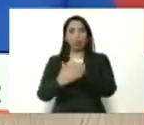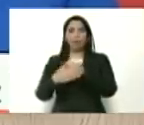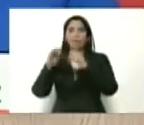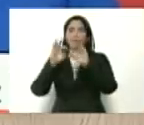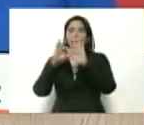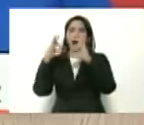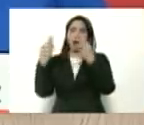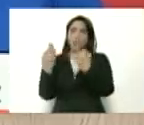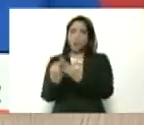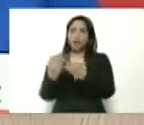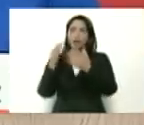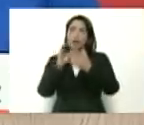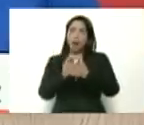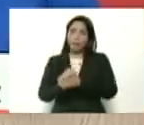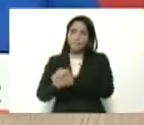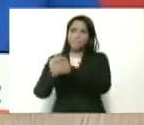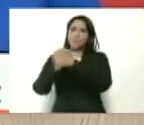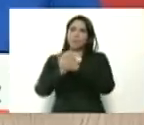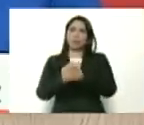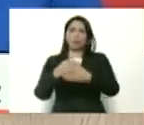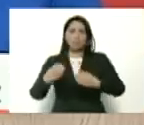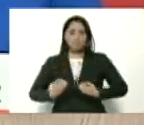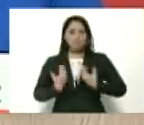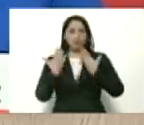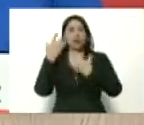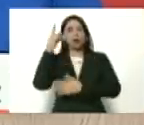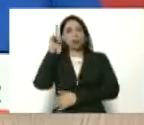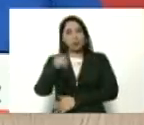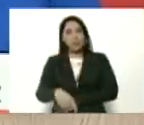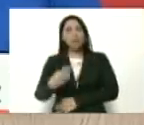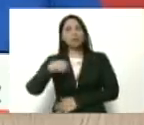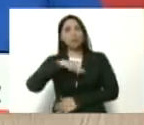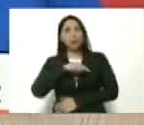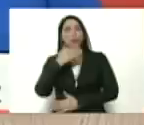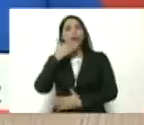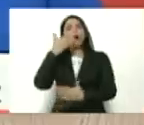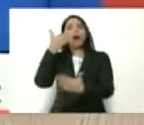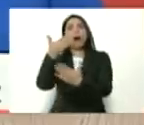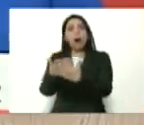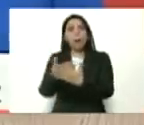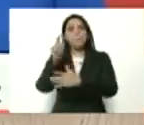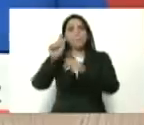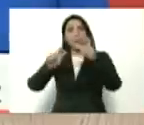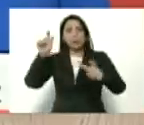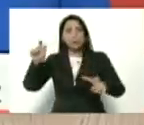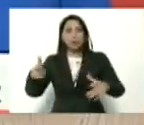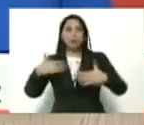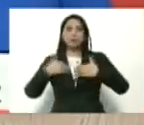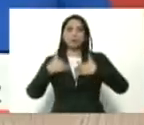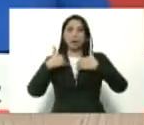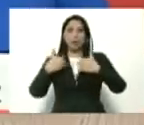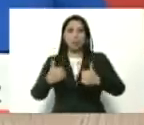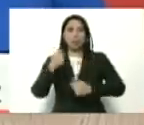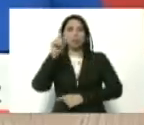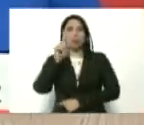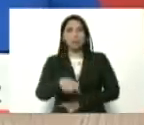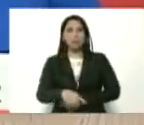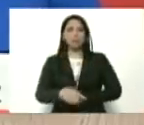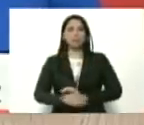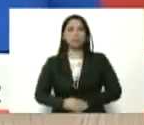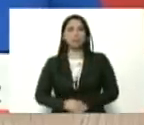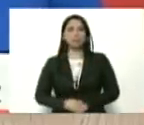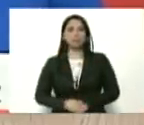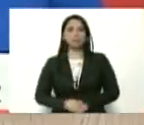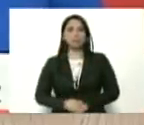familiares, a sus amigos, y expresamos también nuestro agradecimiento al personal de salud que venía